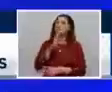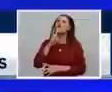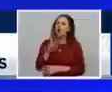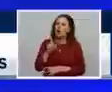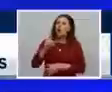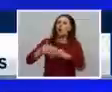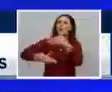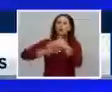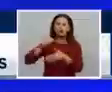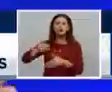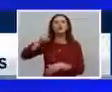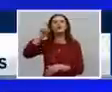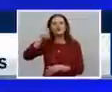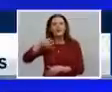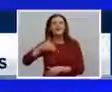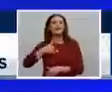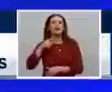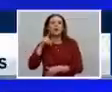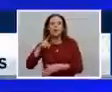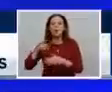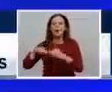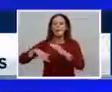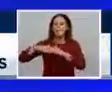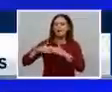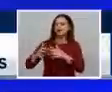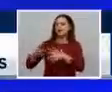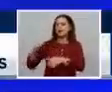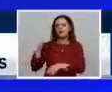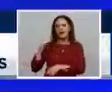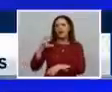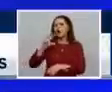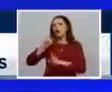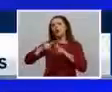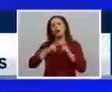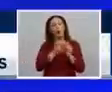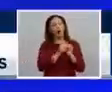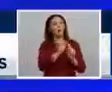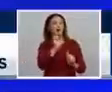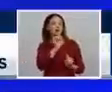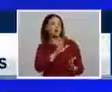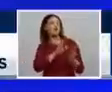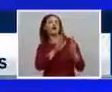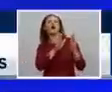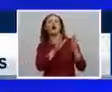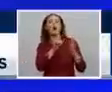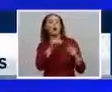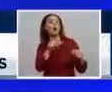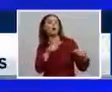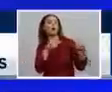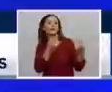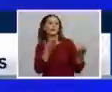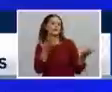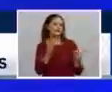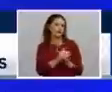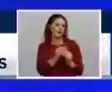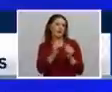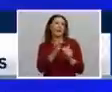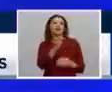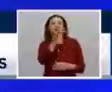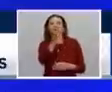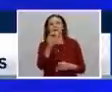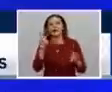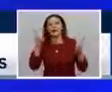verdad un proceso, tiene que existir una base atrás, y no esperar a que estemos en competencia, y que sí, vamos a enfrentar a un rival como más